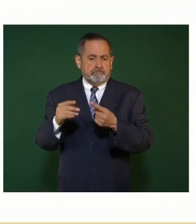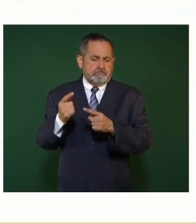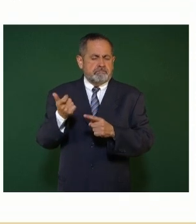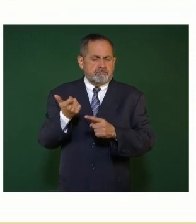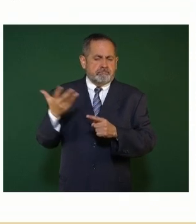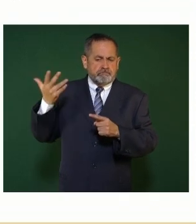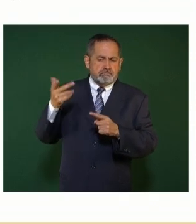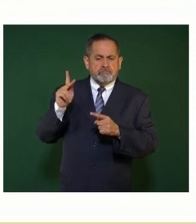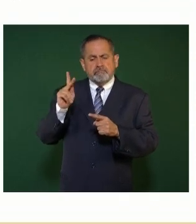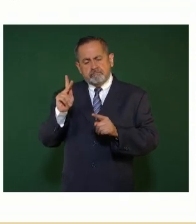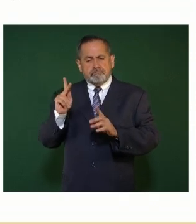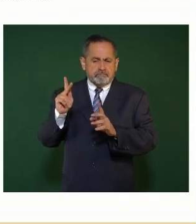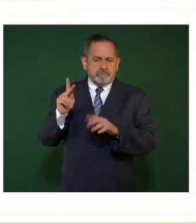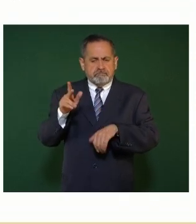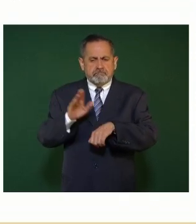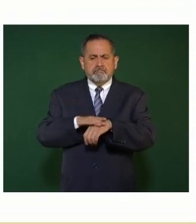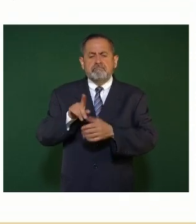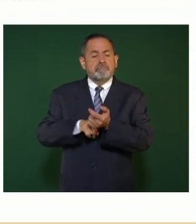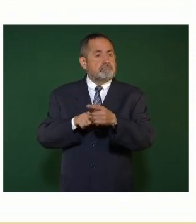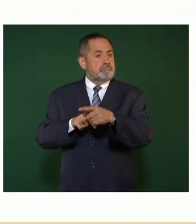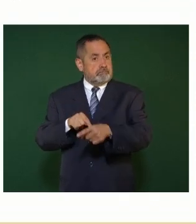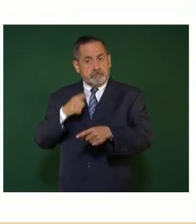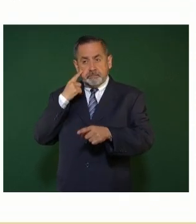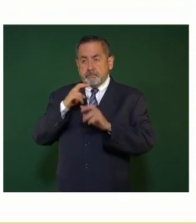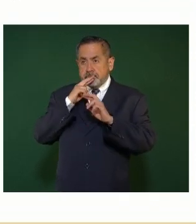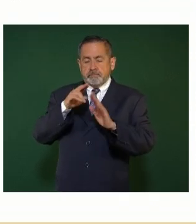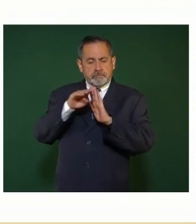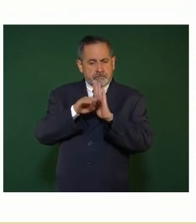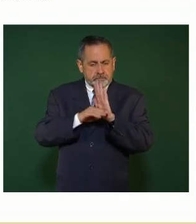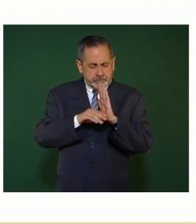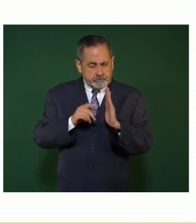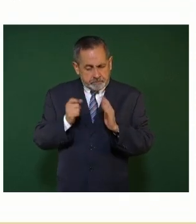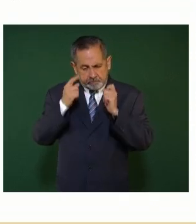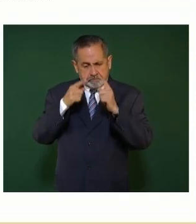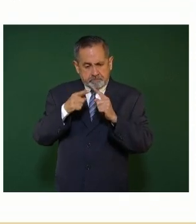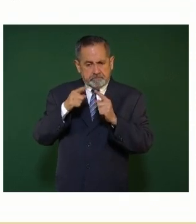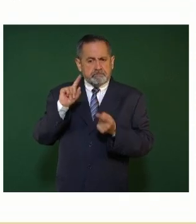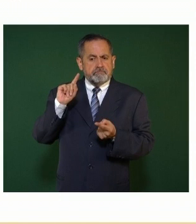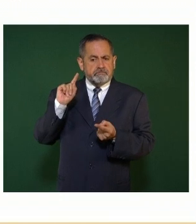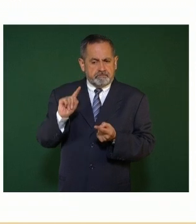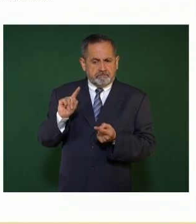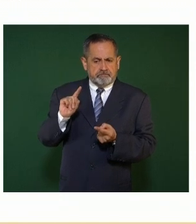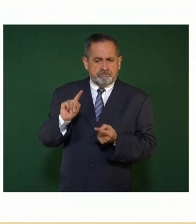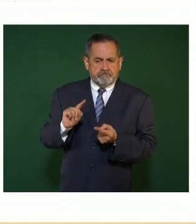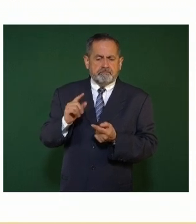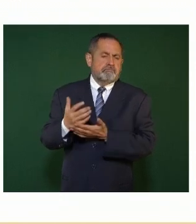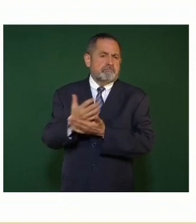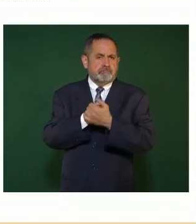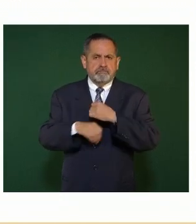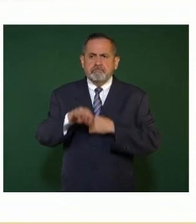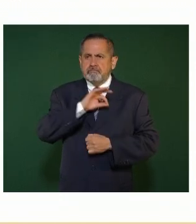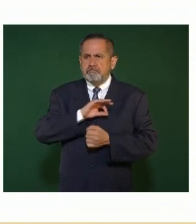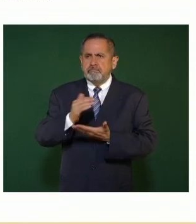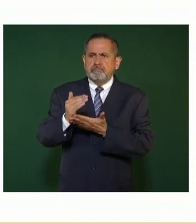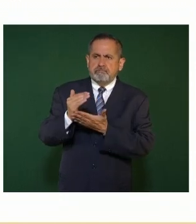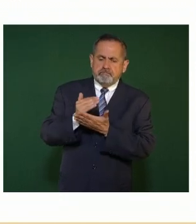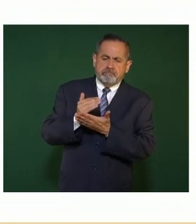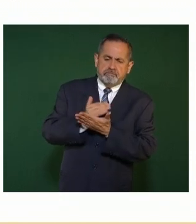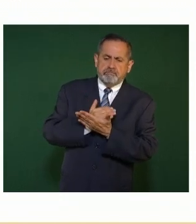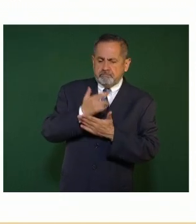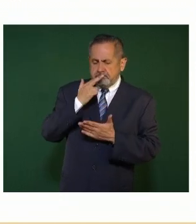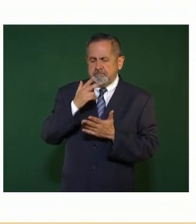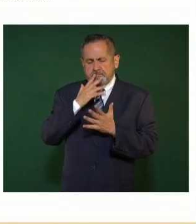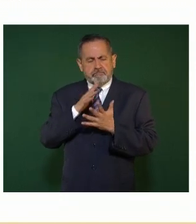aunque importante subrayar que para efectos de este reporte advertimos menores indicadores de ganancia en este combustible en